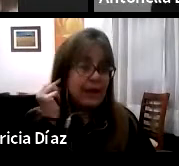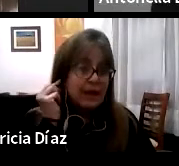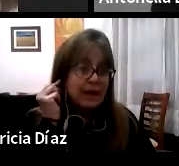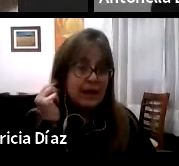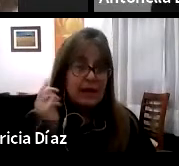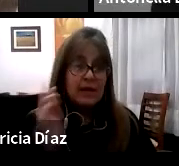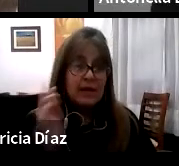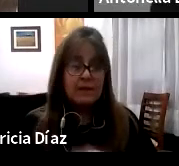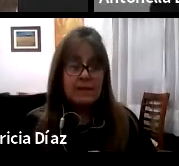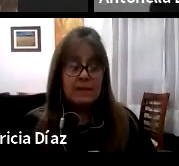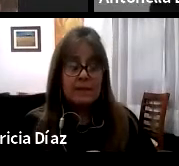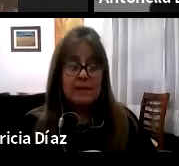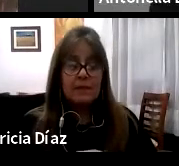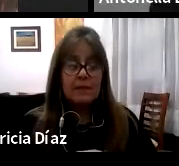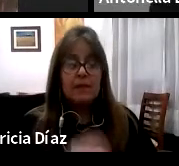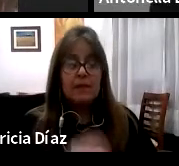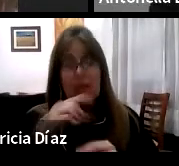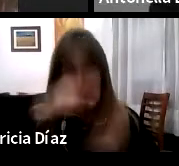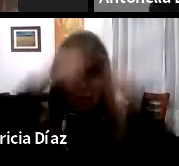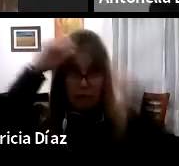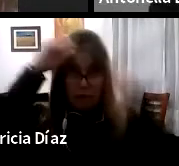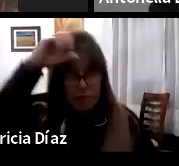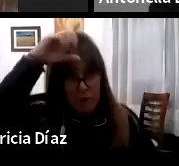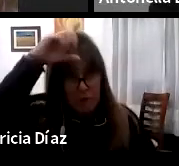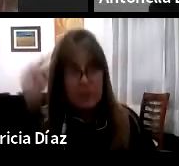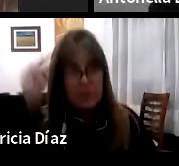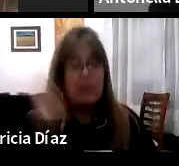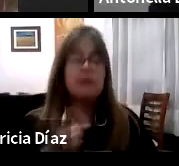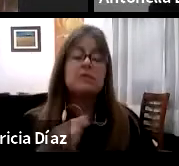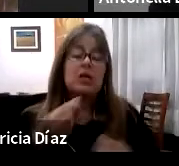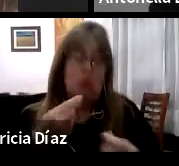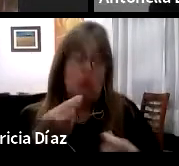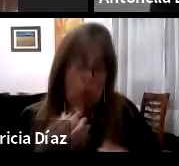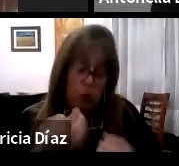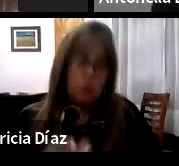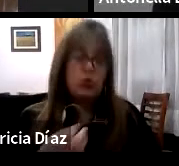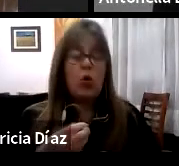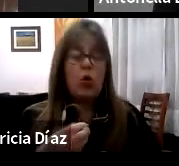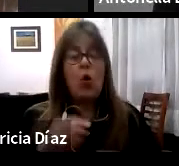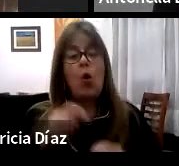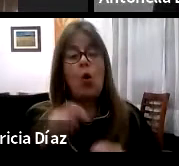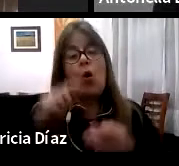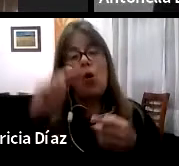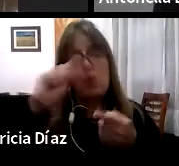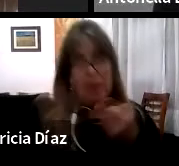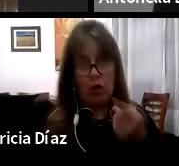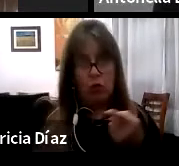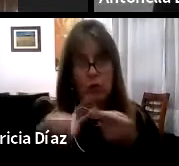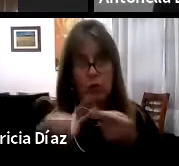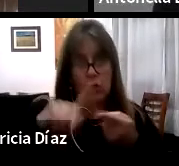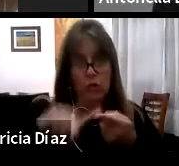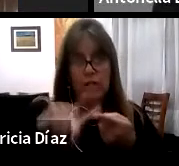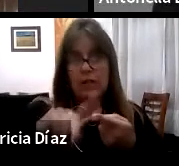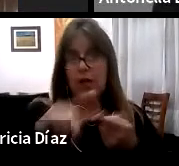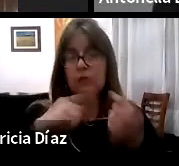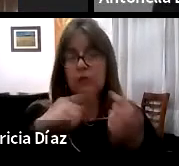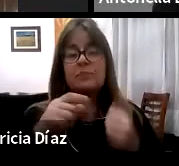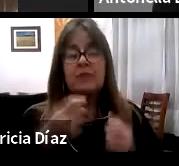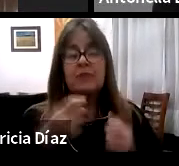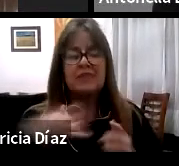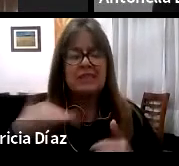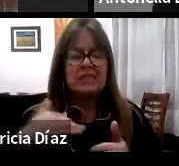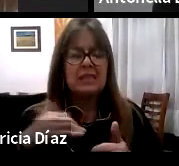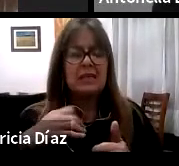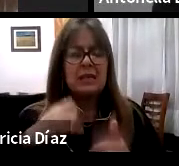como estaba para ese lado de la enfermería, bueno, ahí me contrataron, pero me costó mucho